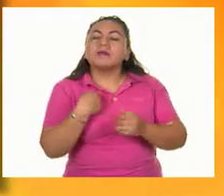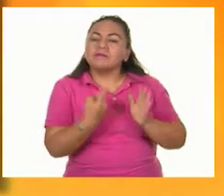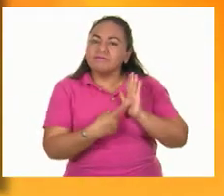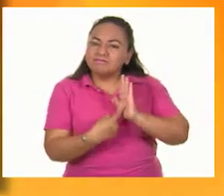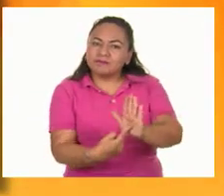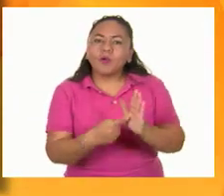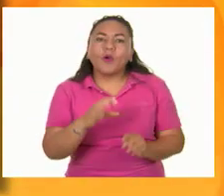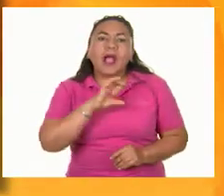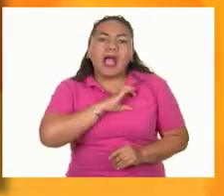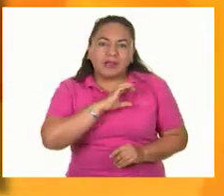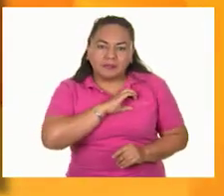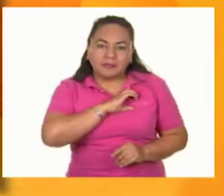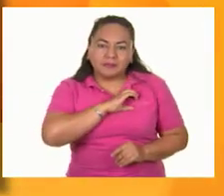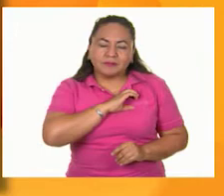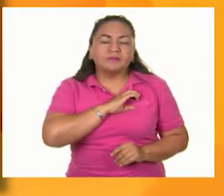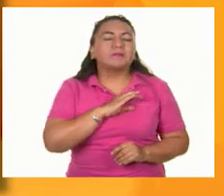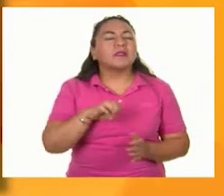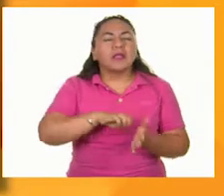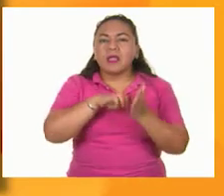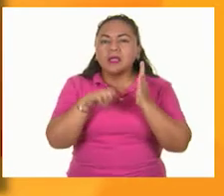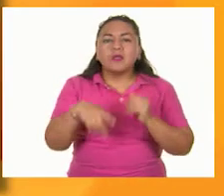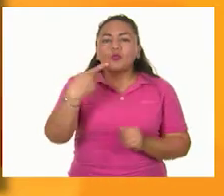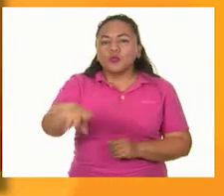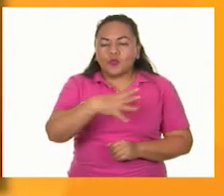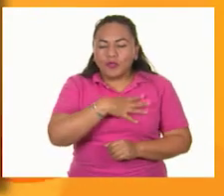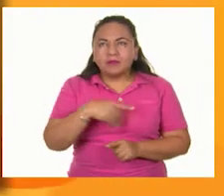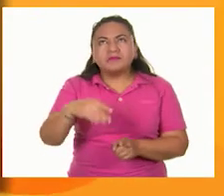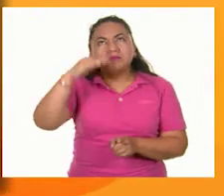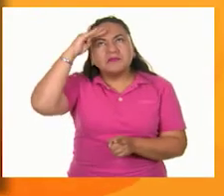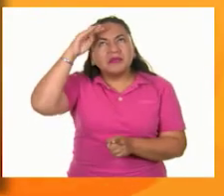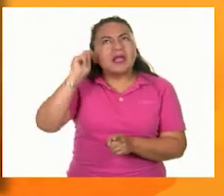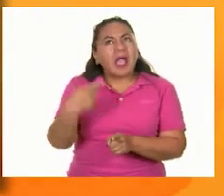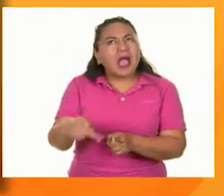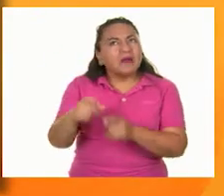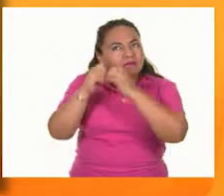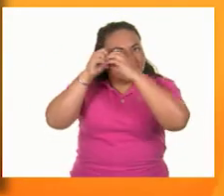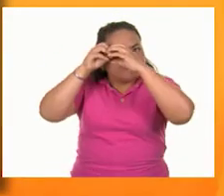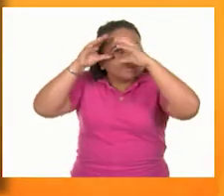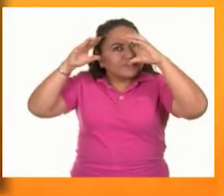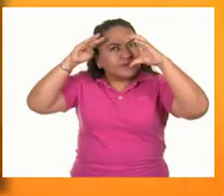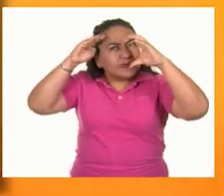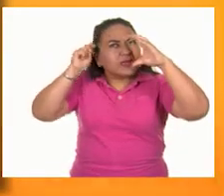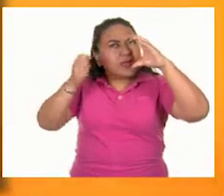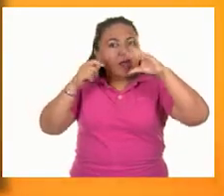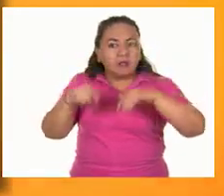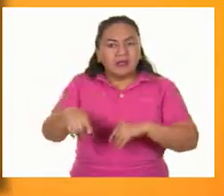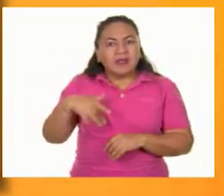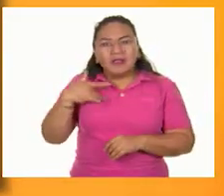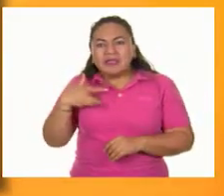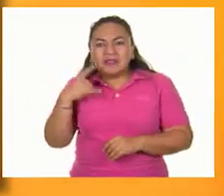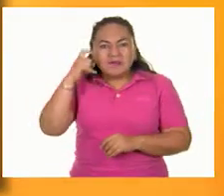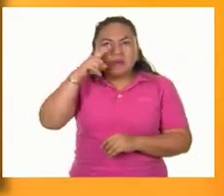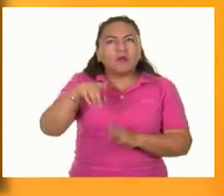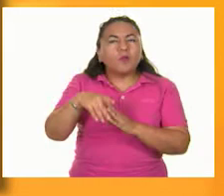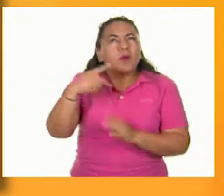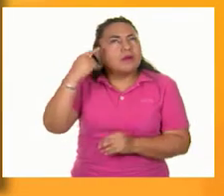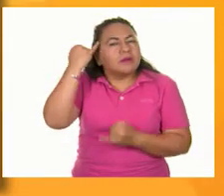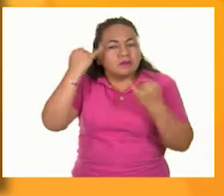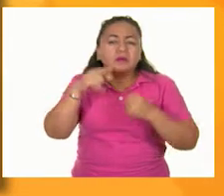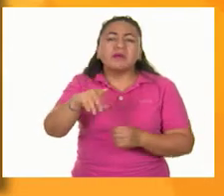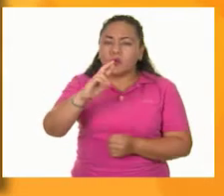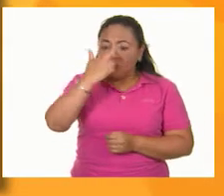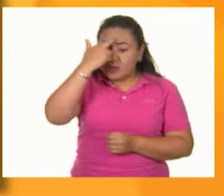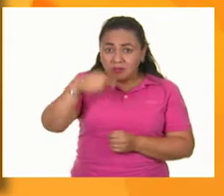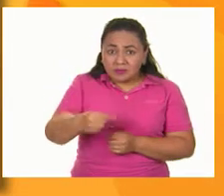Para esto, imagina lo que piensa tu hijo o hija, especialmente durante los momentos difíciles. Recuerda, ella es